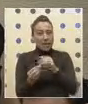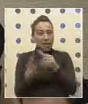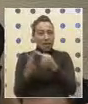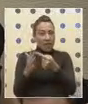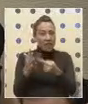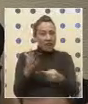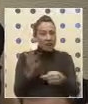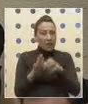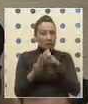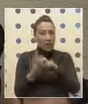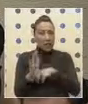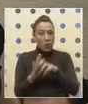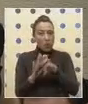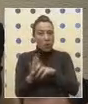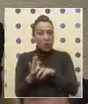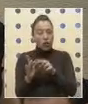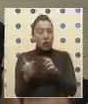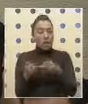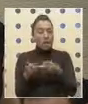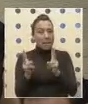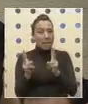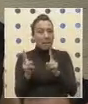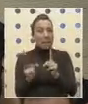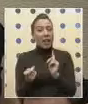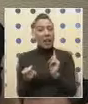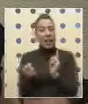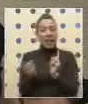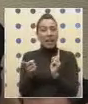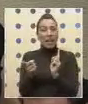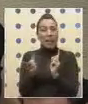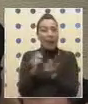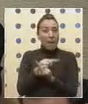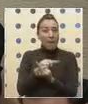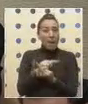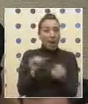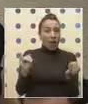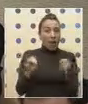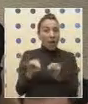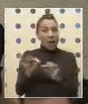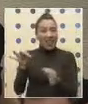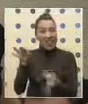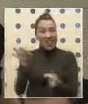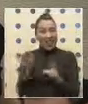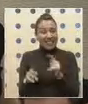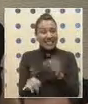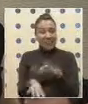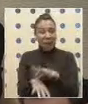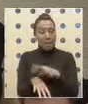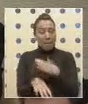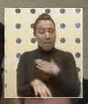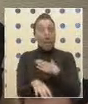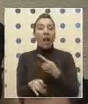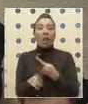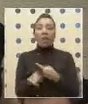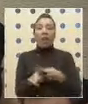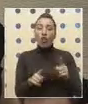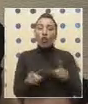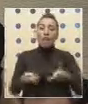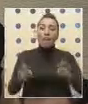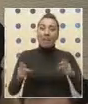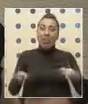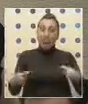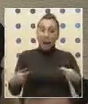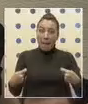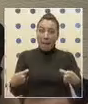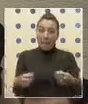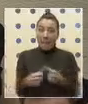y que permite, por un lado, cambiar la naturaleza de la receta médica y, por otro lado, permitir que grandes consorcios participen